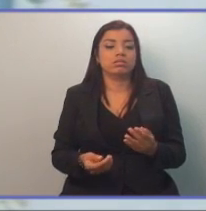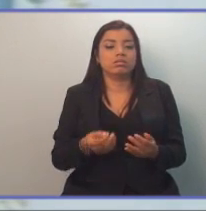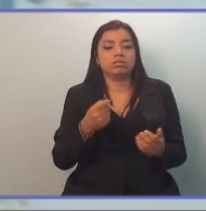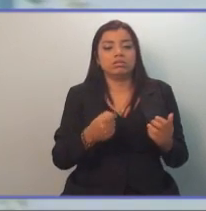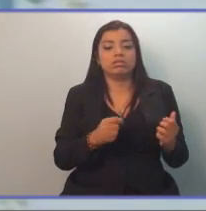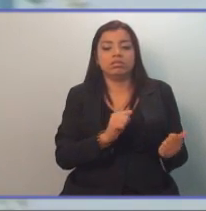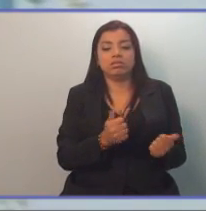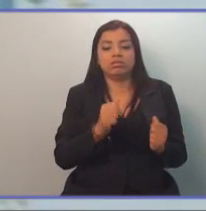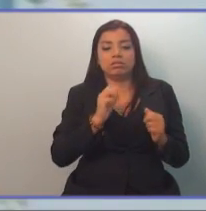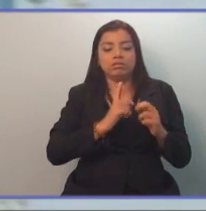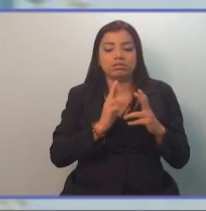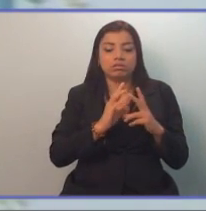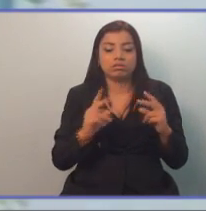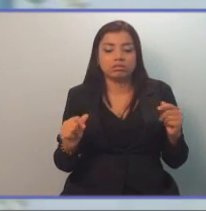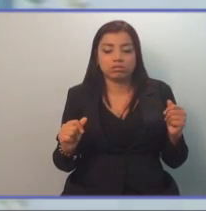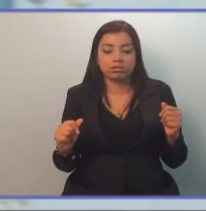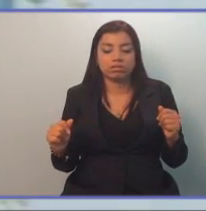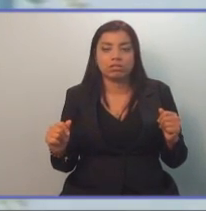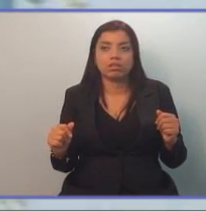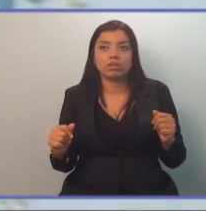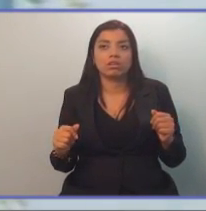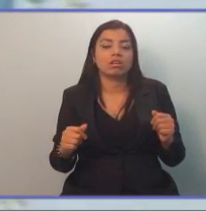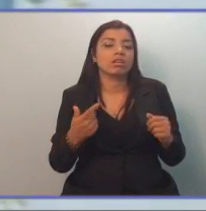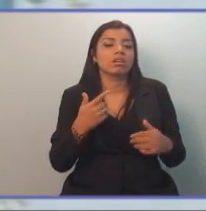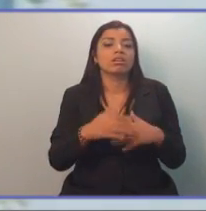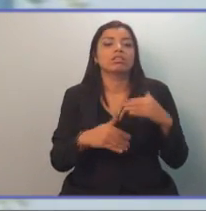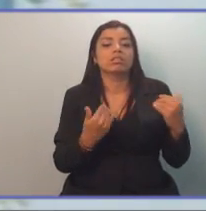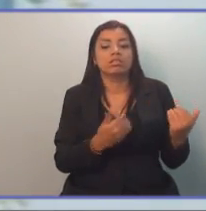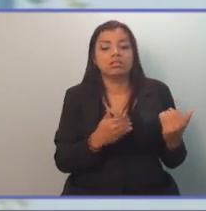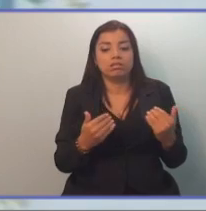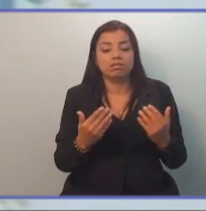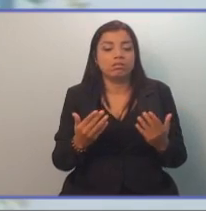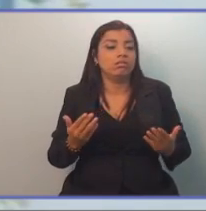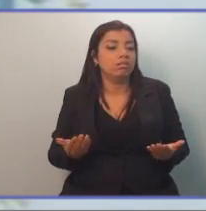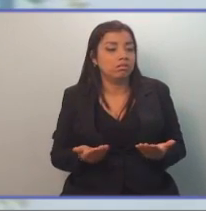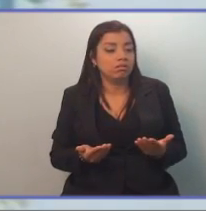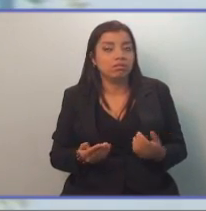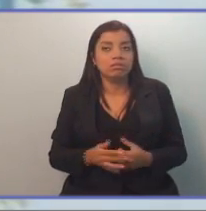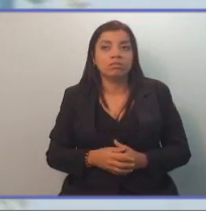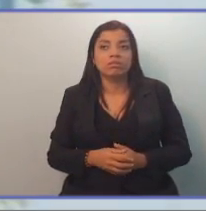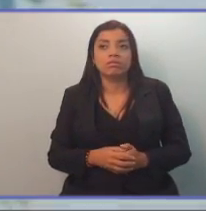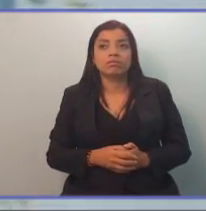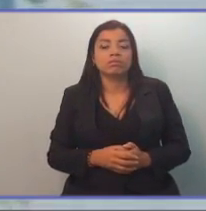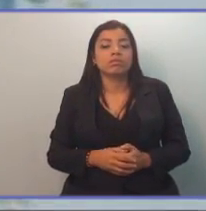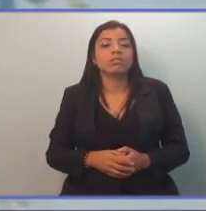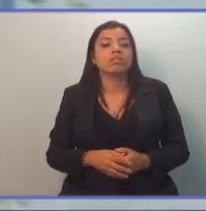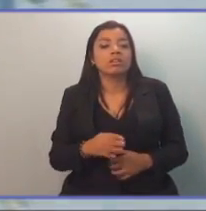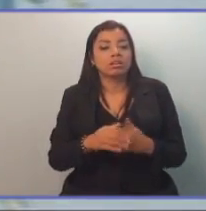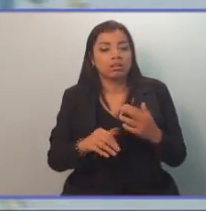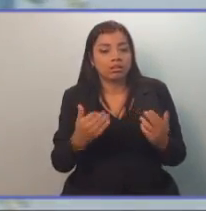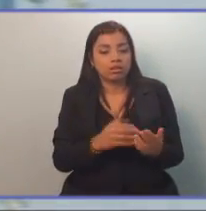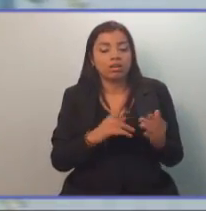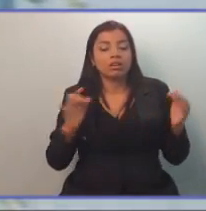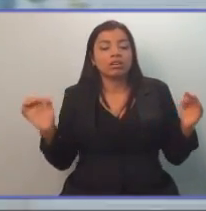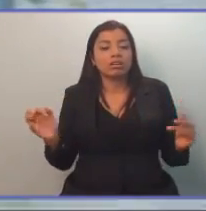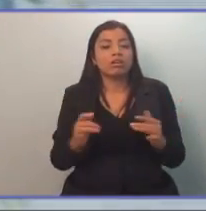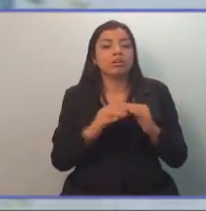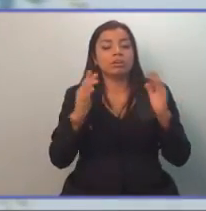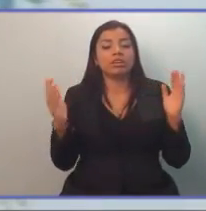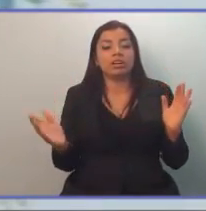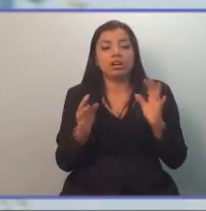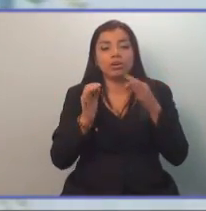a la solución o resolución de los casos. Se ha invertido en las audiencias